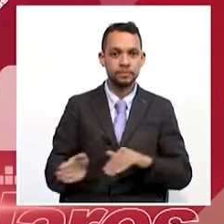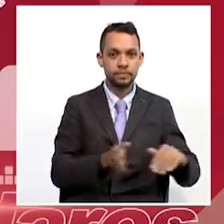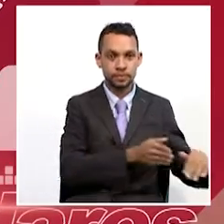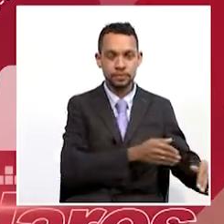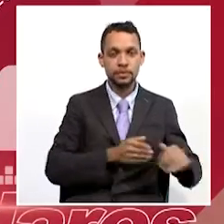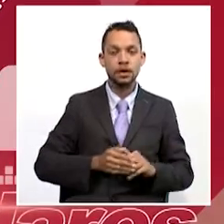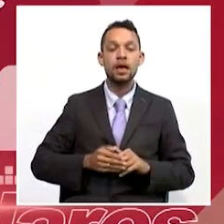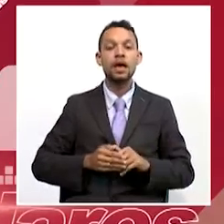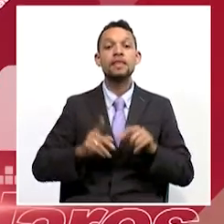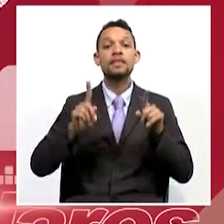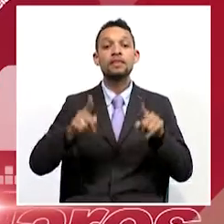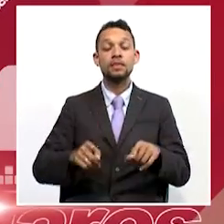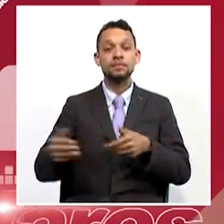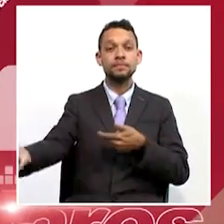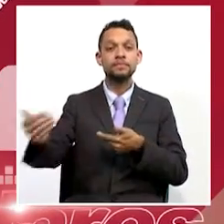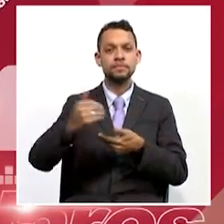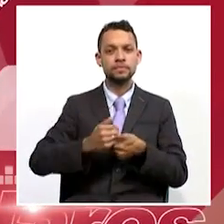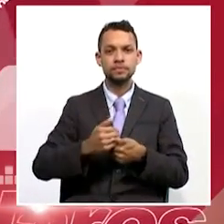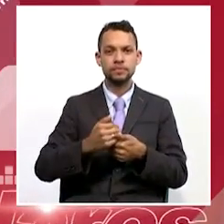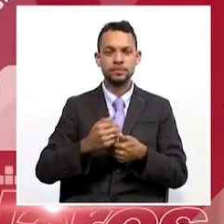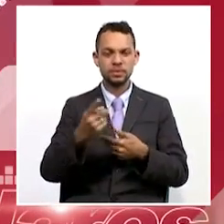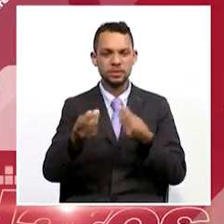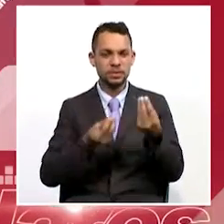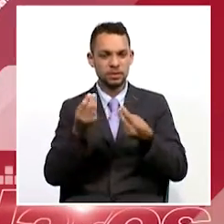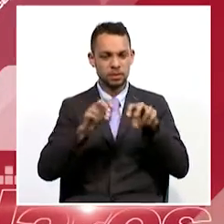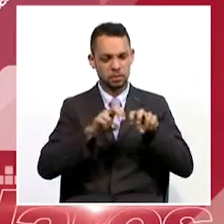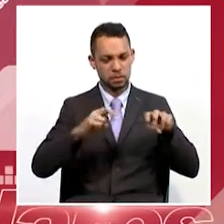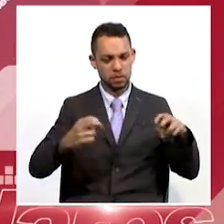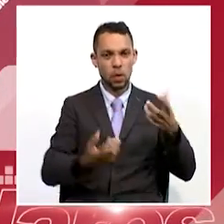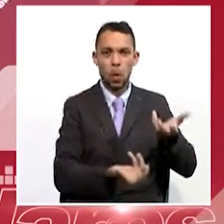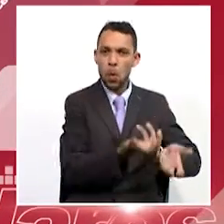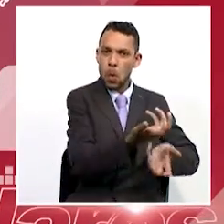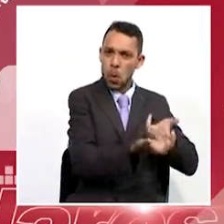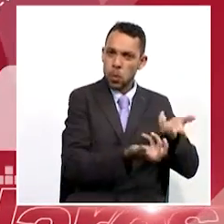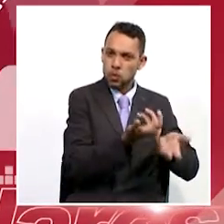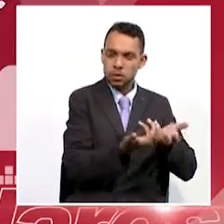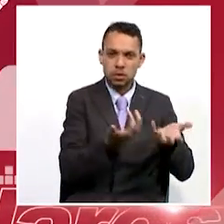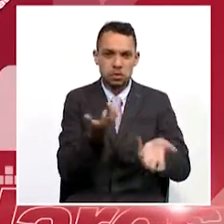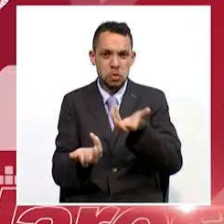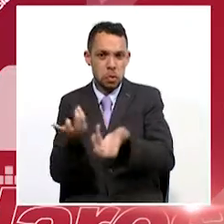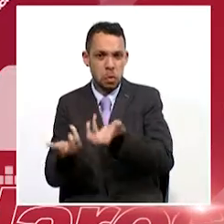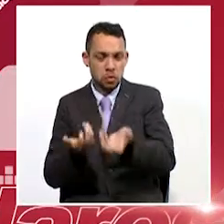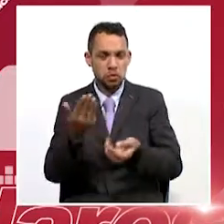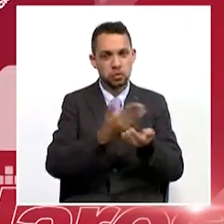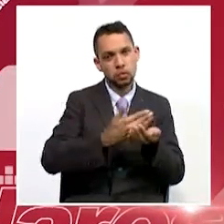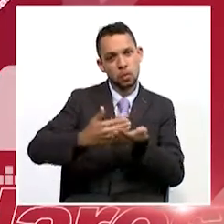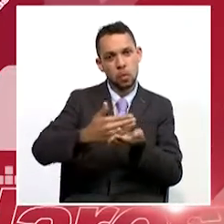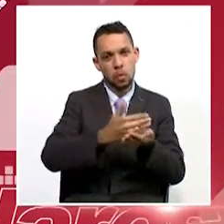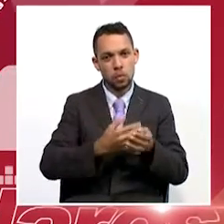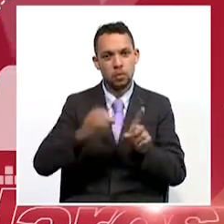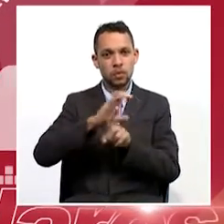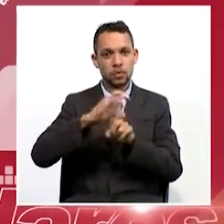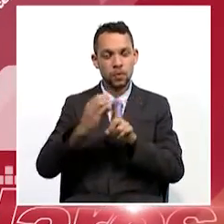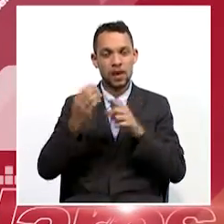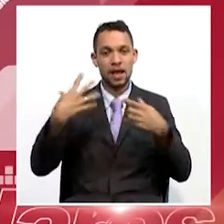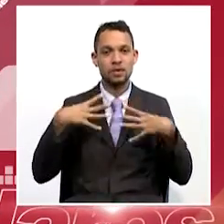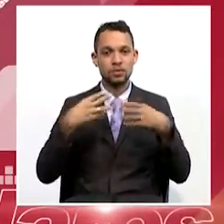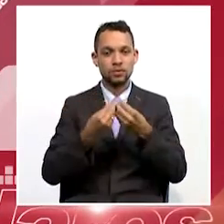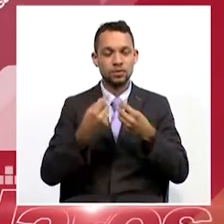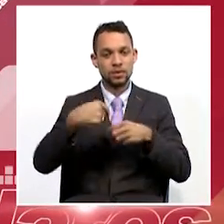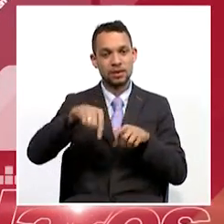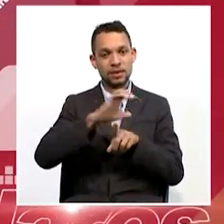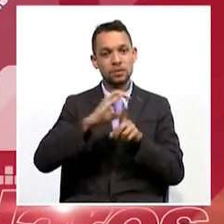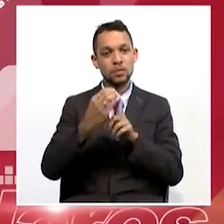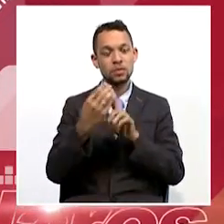Al eje cafetero llega Food Festival, la segunda feria gastronómica que quiere mostrar lo mejor de la cultura de nuestra región. Espere todos